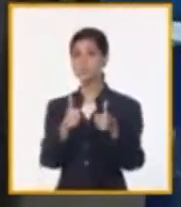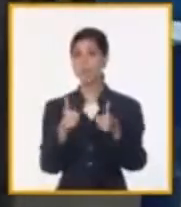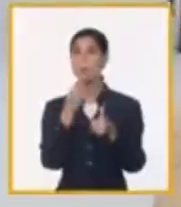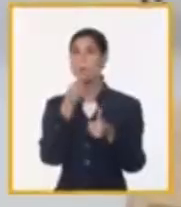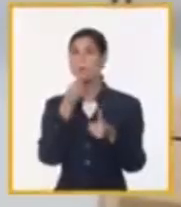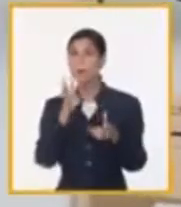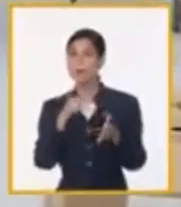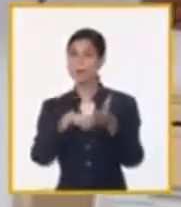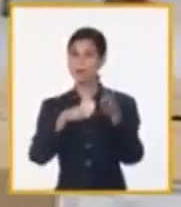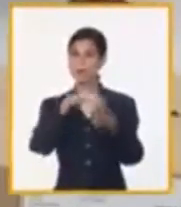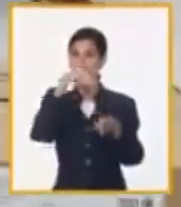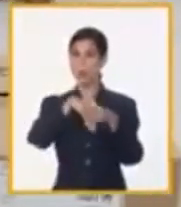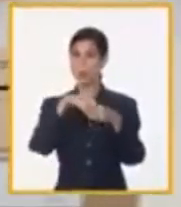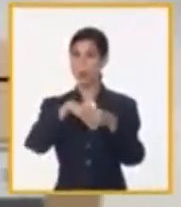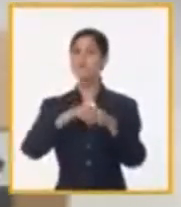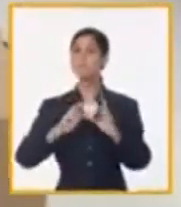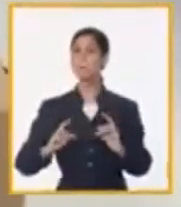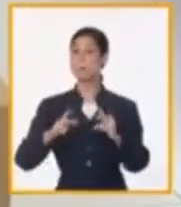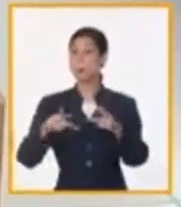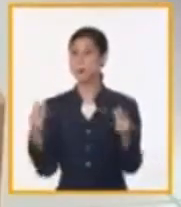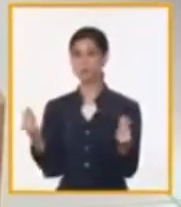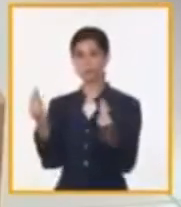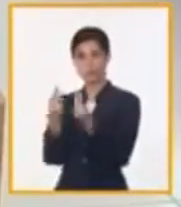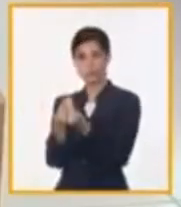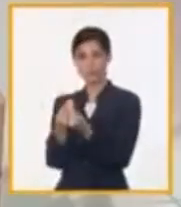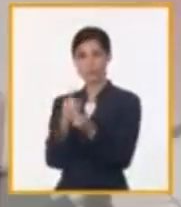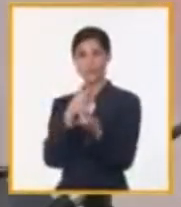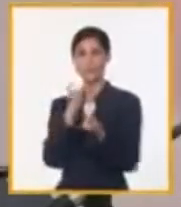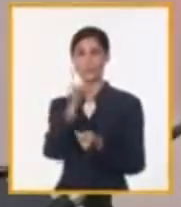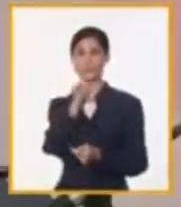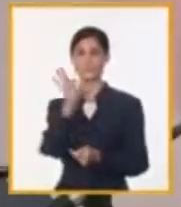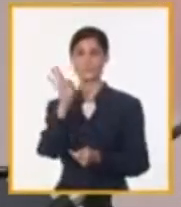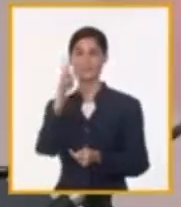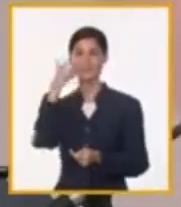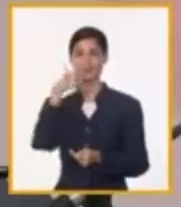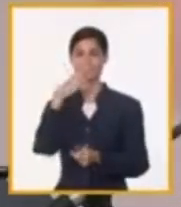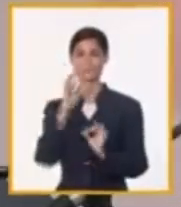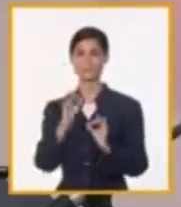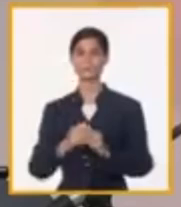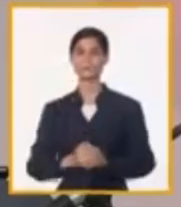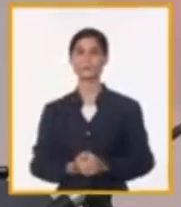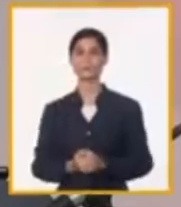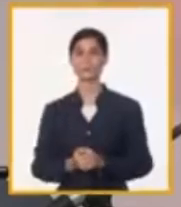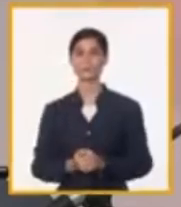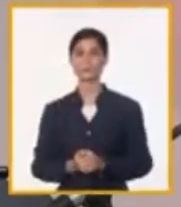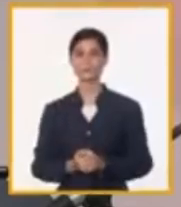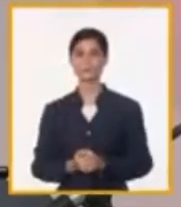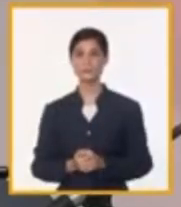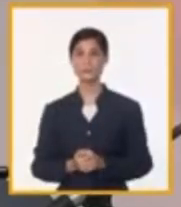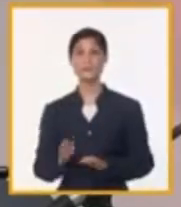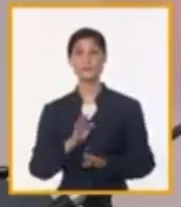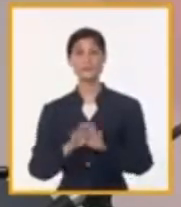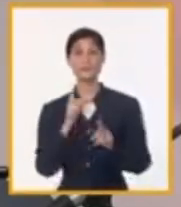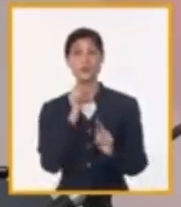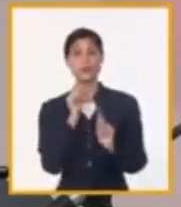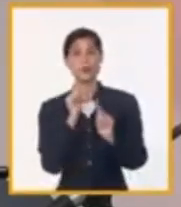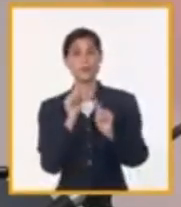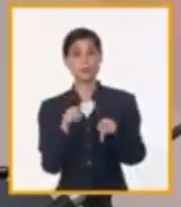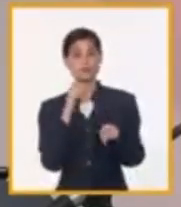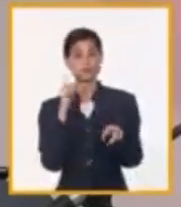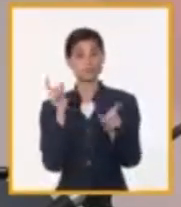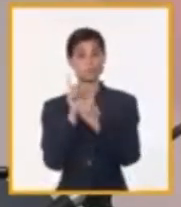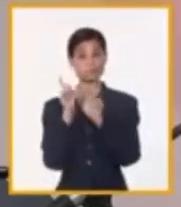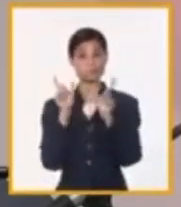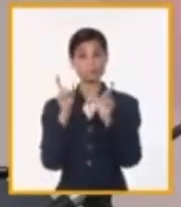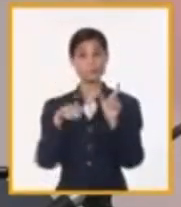electoral prevista para el 13 de abril es un tema que sin duda ha ha generado